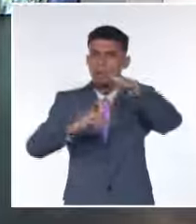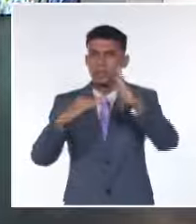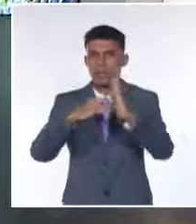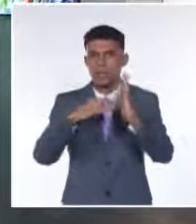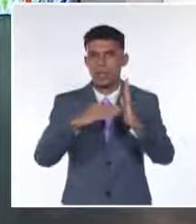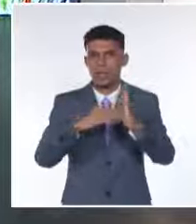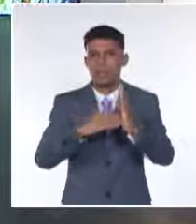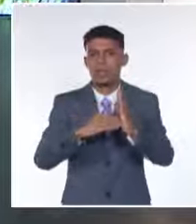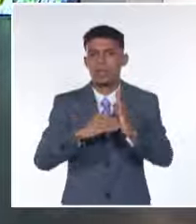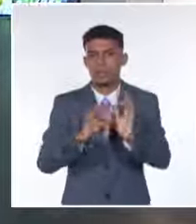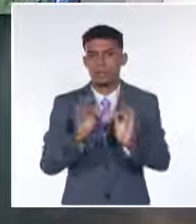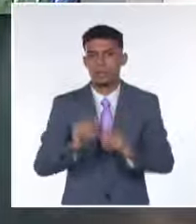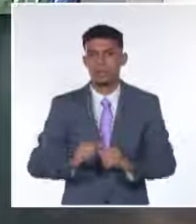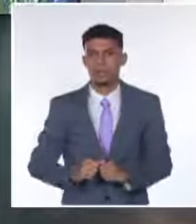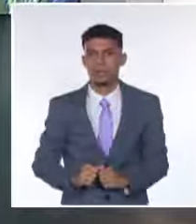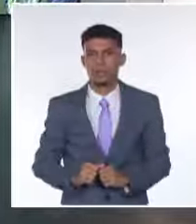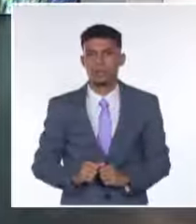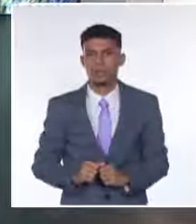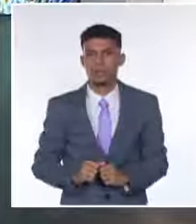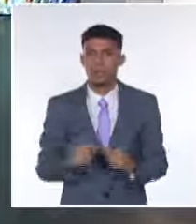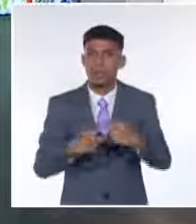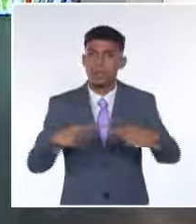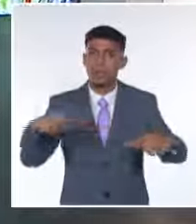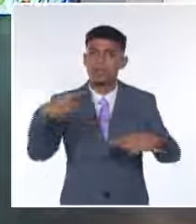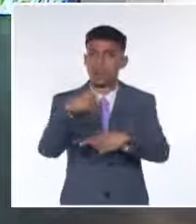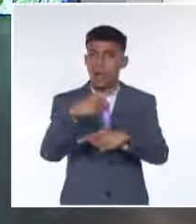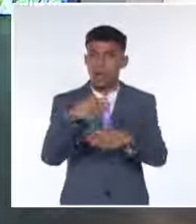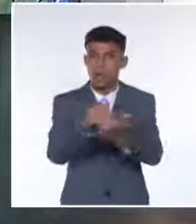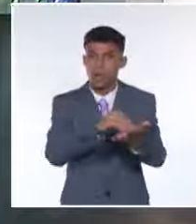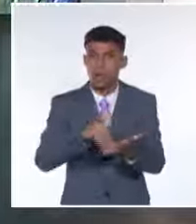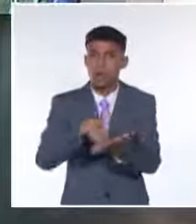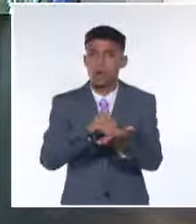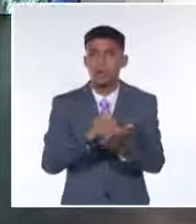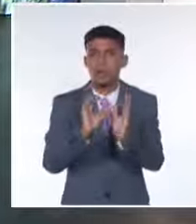hacia zonas del interior y sur de gran parte del territorio, aunque principalmente hacia la mitad oriental del país.